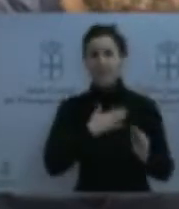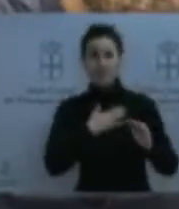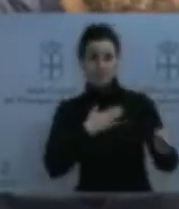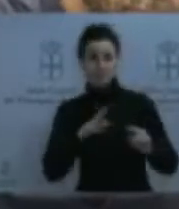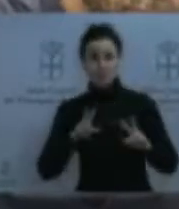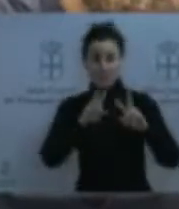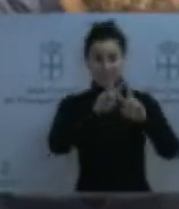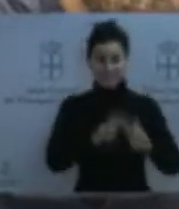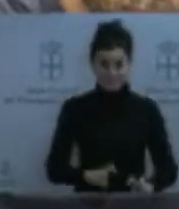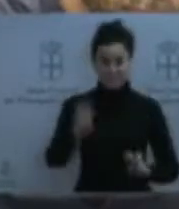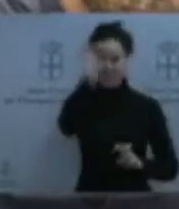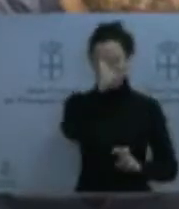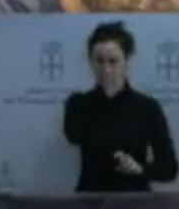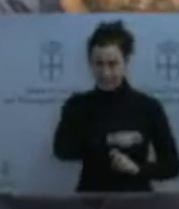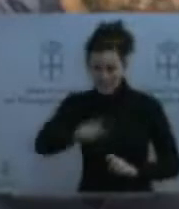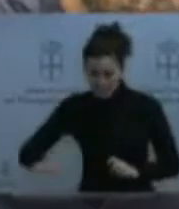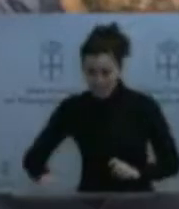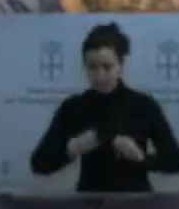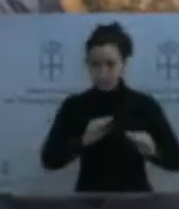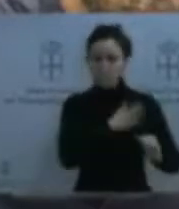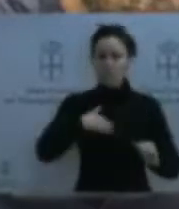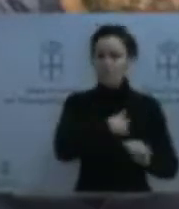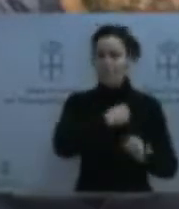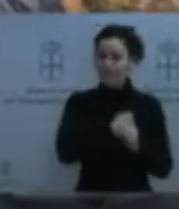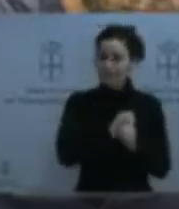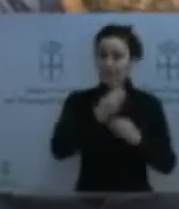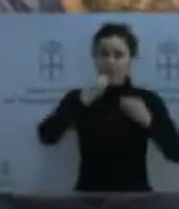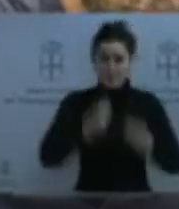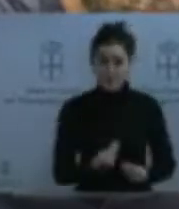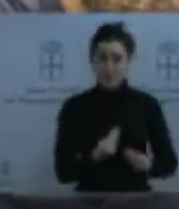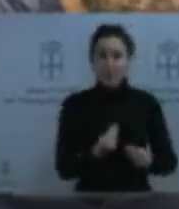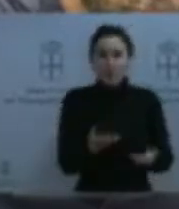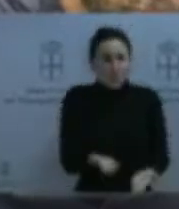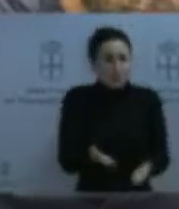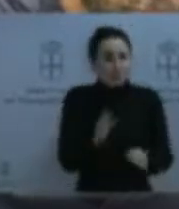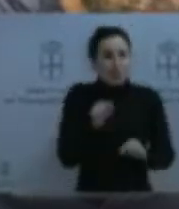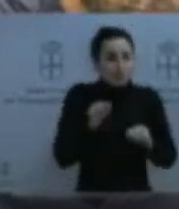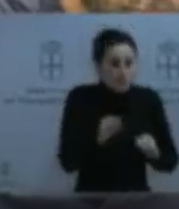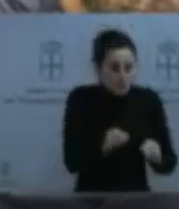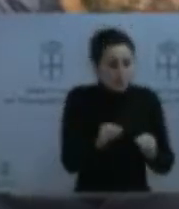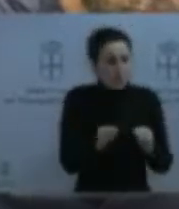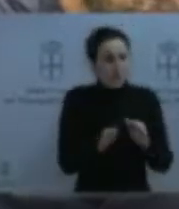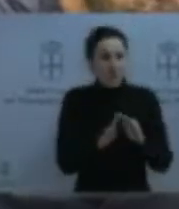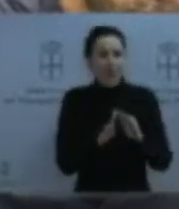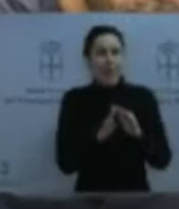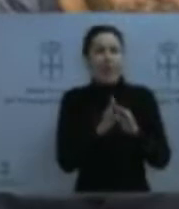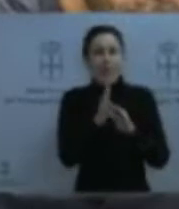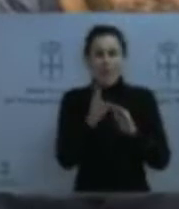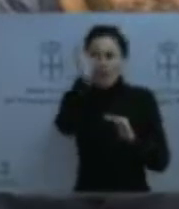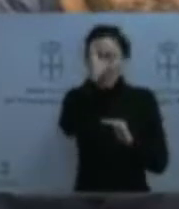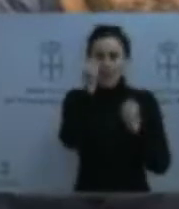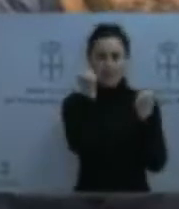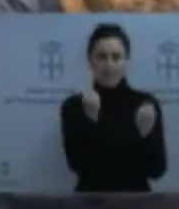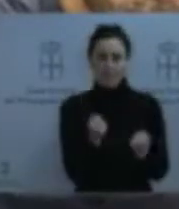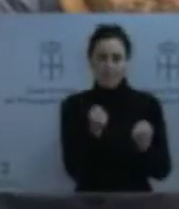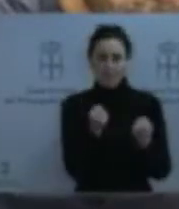funciones y que, como digo, son los autores de avances sustanciales a nivel científico en la historia y la arqueología asturianas, y que